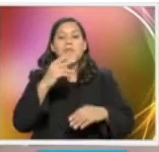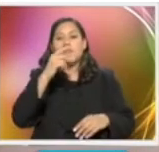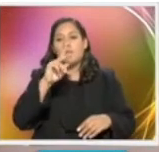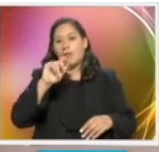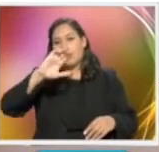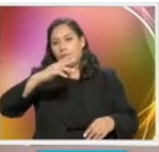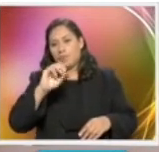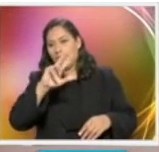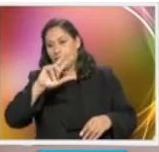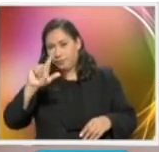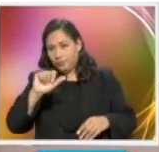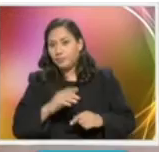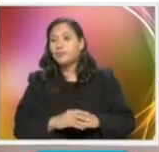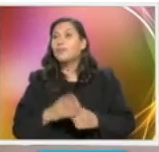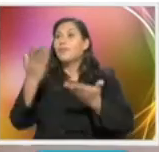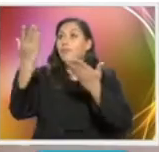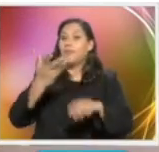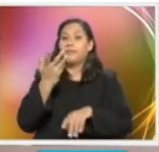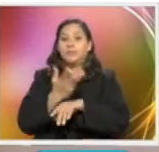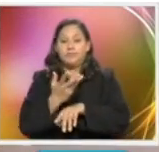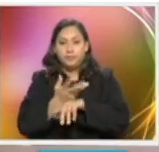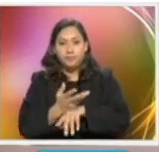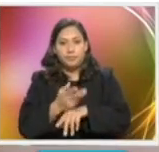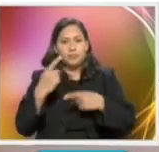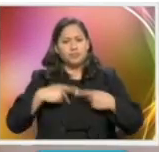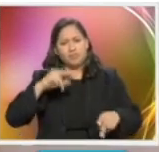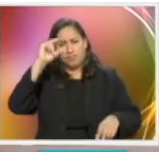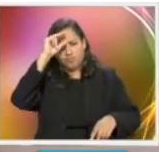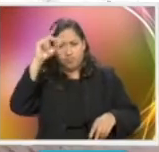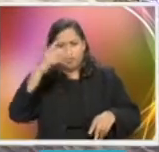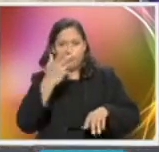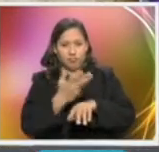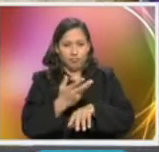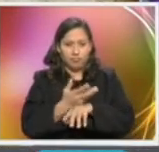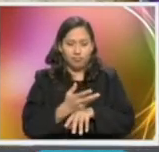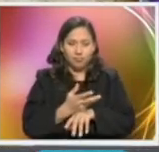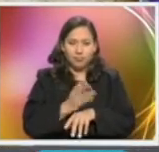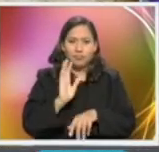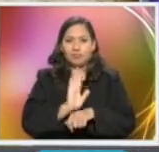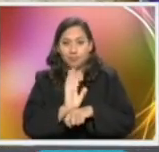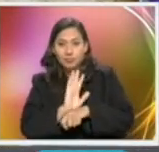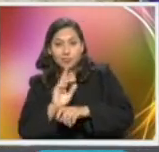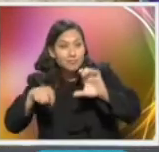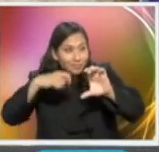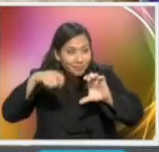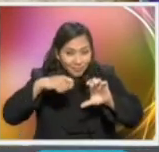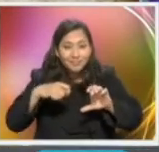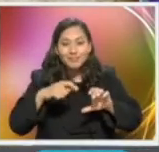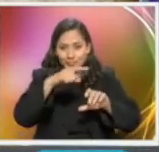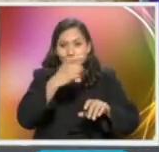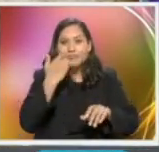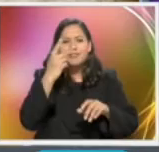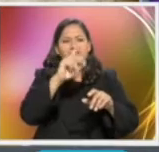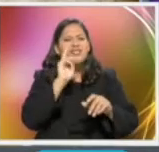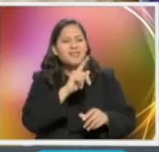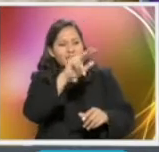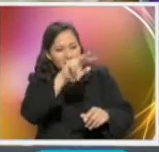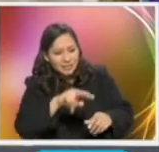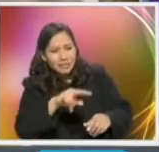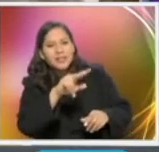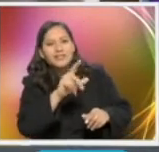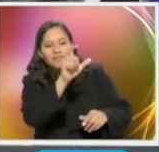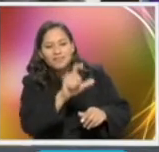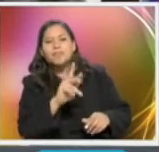tanto que vinieron de Hollywood, un incipiente Hollywood que apenas empezaban a hacer películas, a filmar a Pancho Villa. Pancho